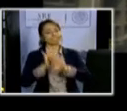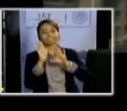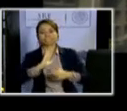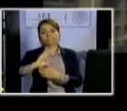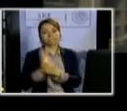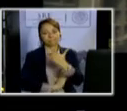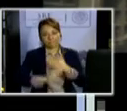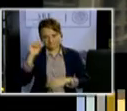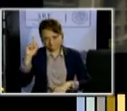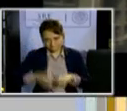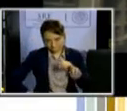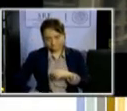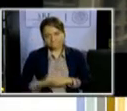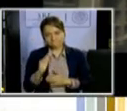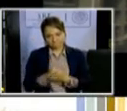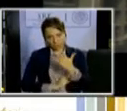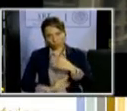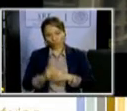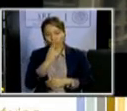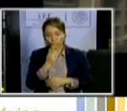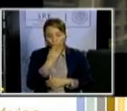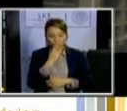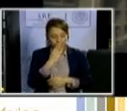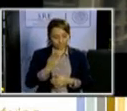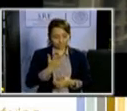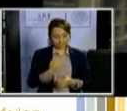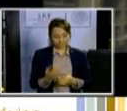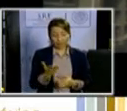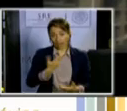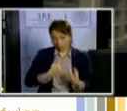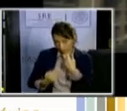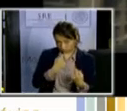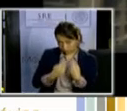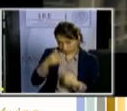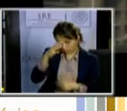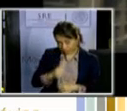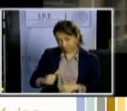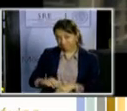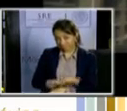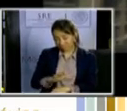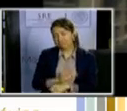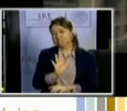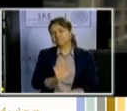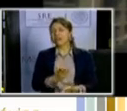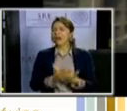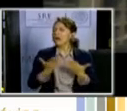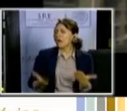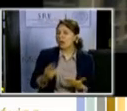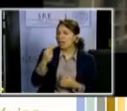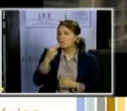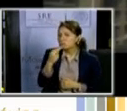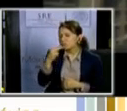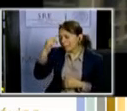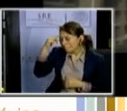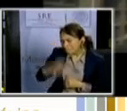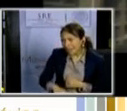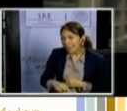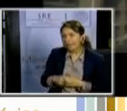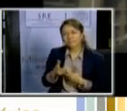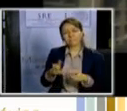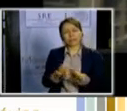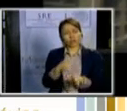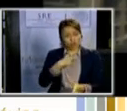jurídico, un cambio en el procedimiento para licitar la energía con base en compras al menor precio posible, lo que ha permitido